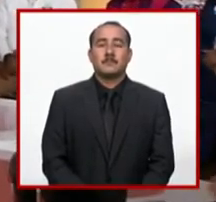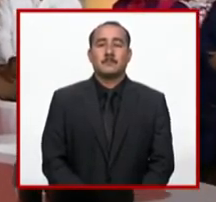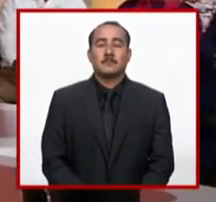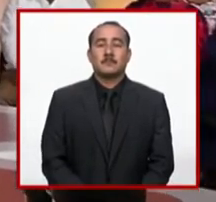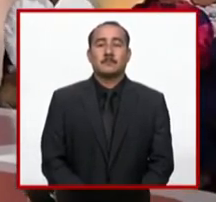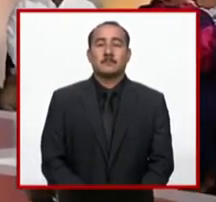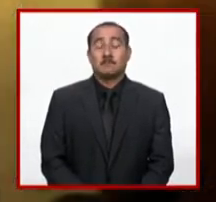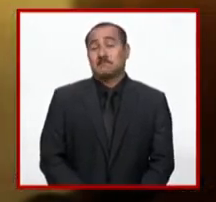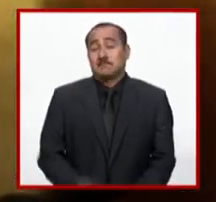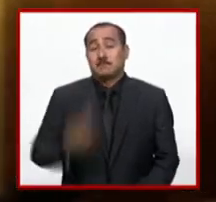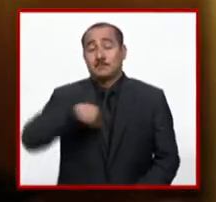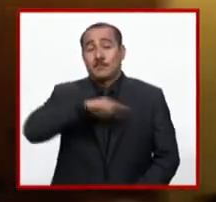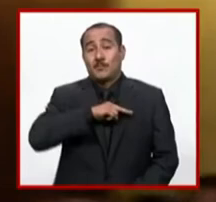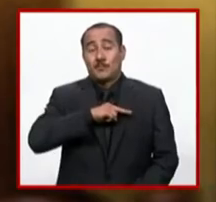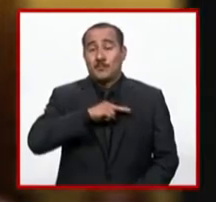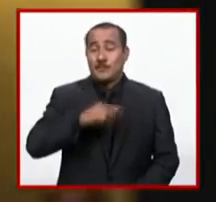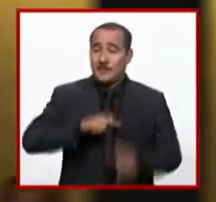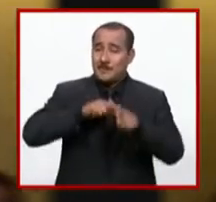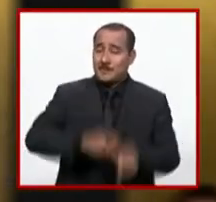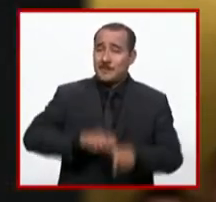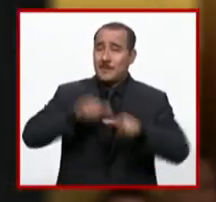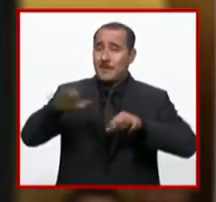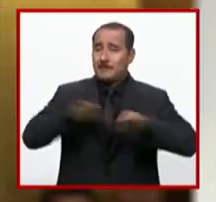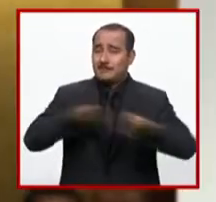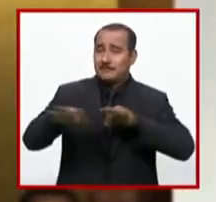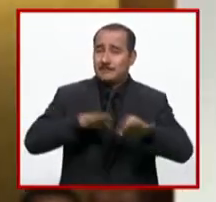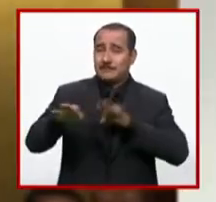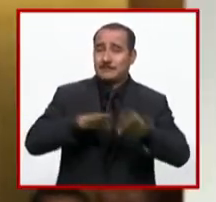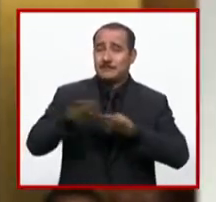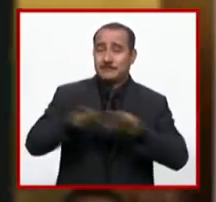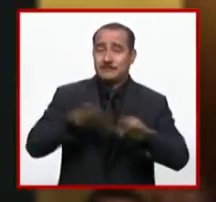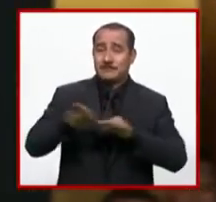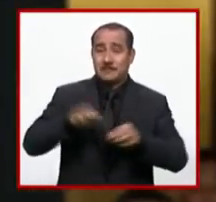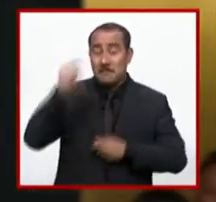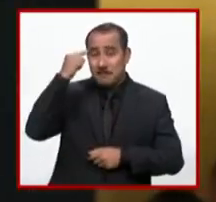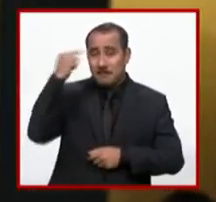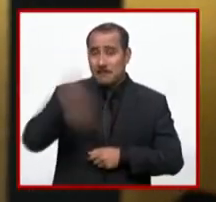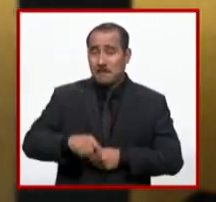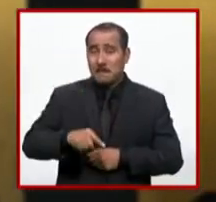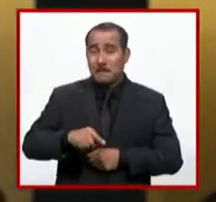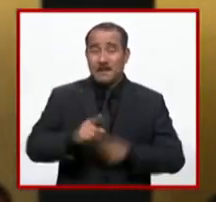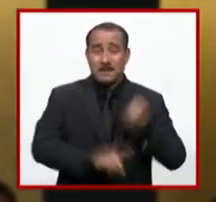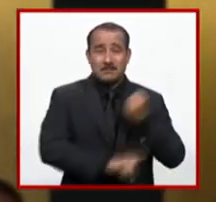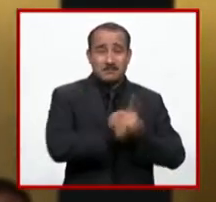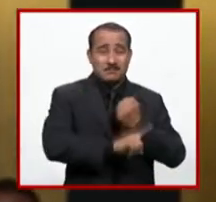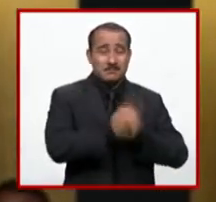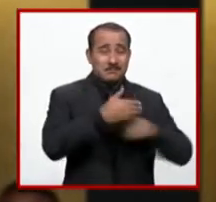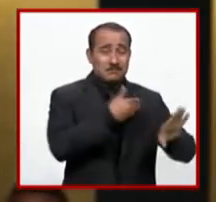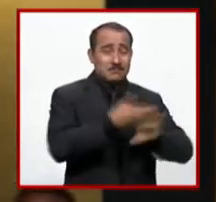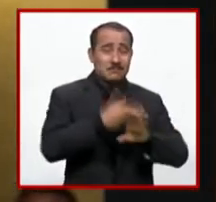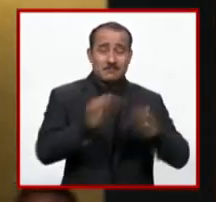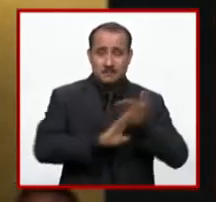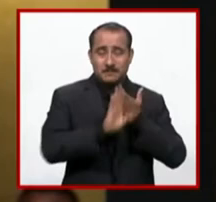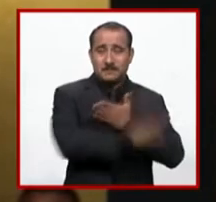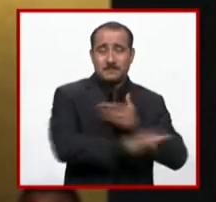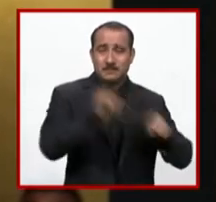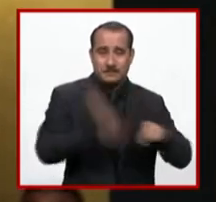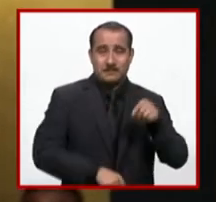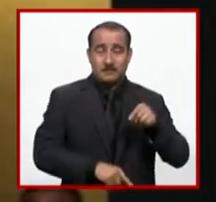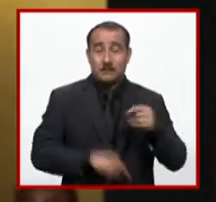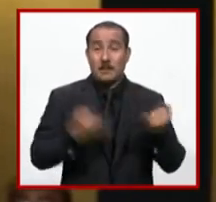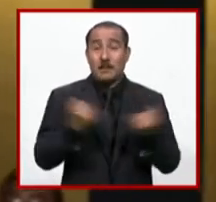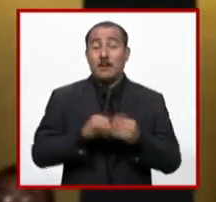Pues estamos trabajando para poder claramente erradicar esto que nos ofende a todos. Quiero también informarles